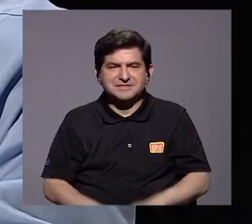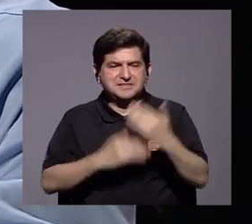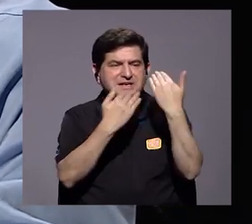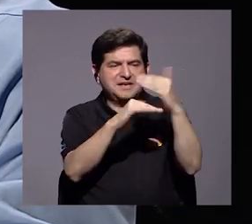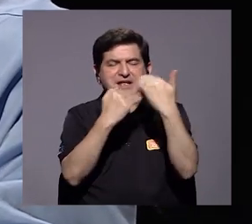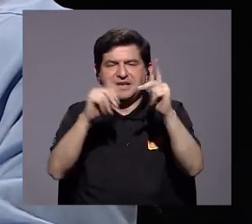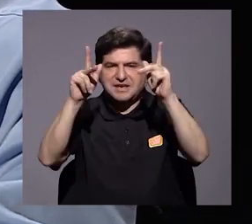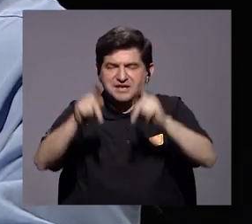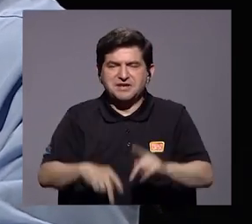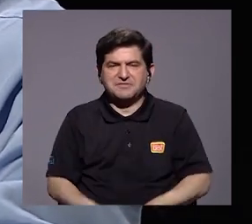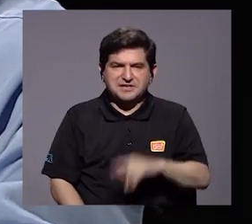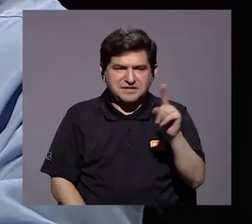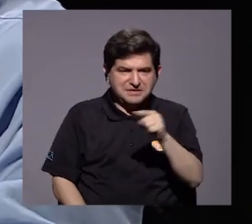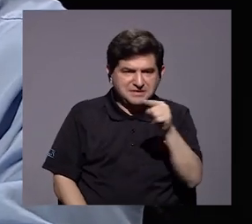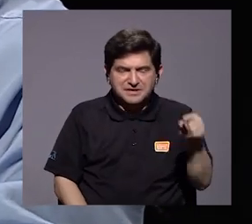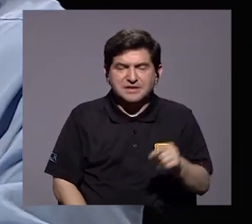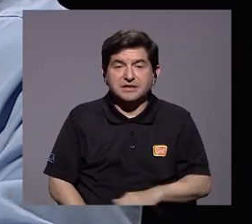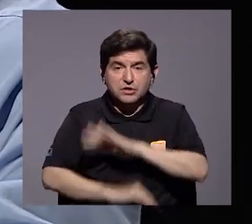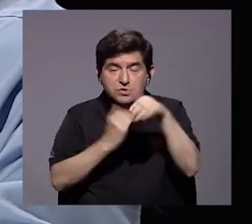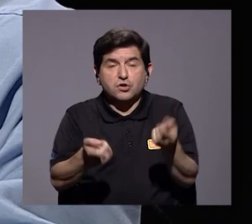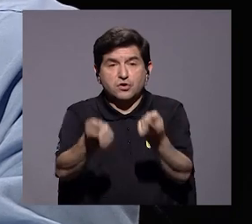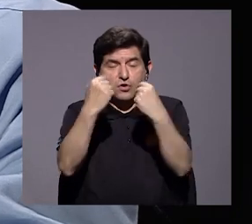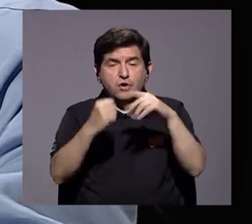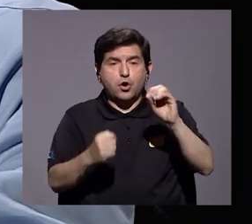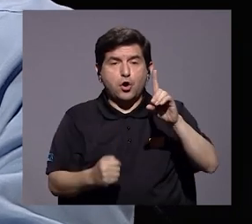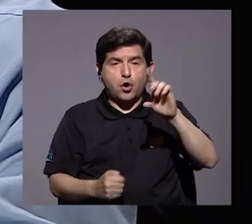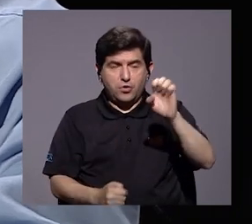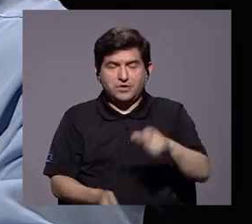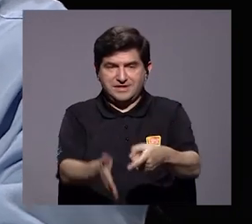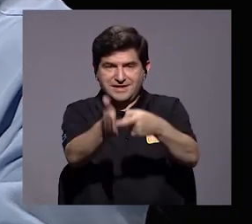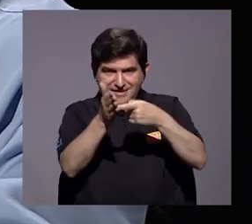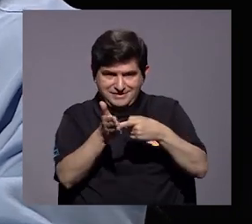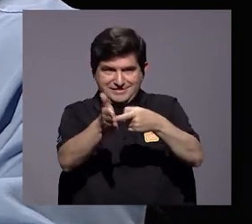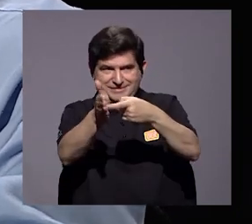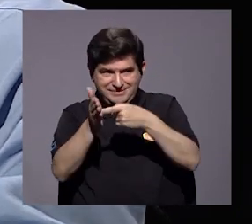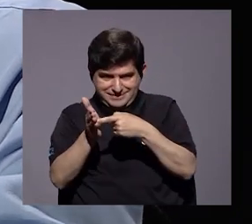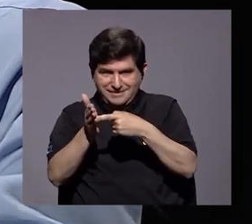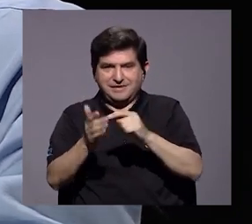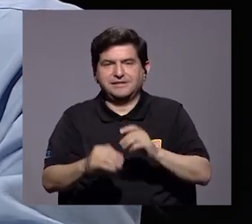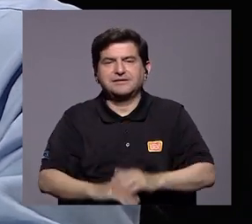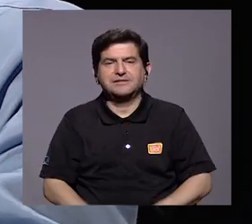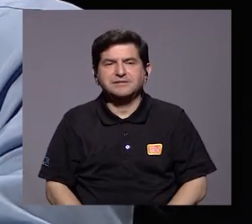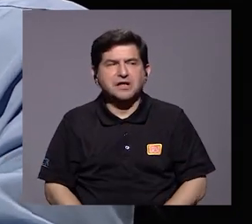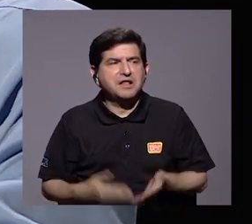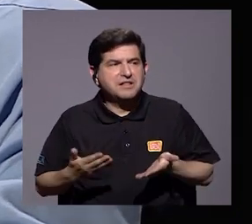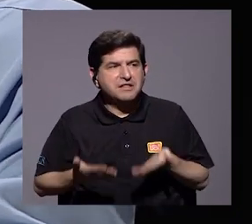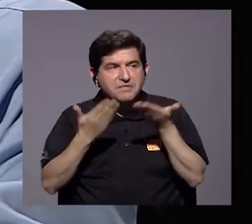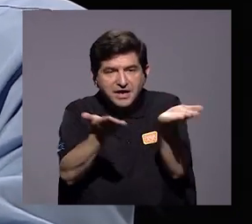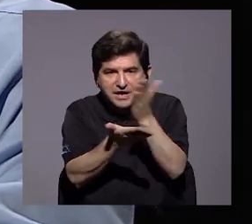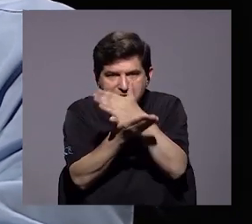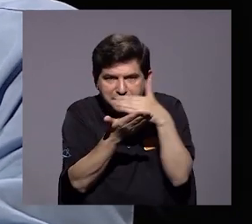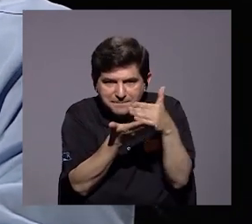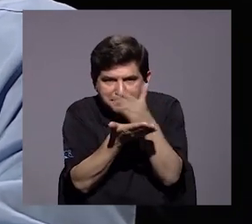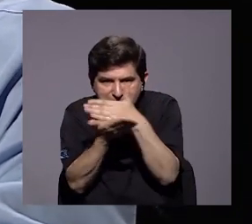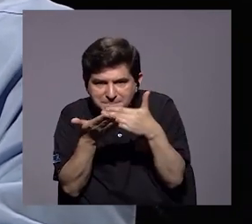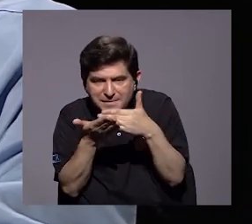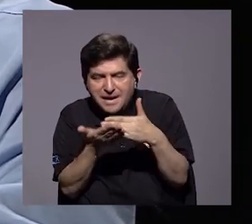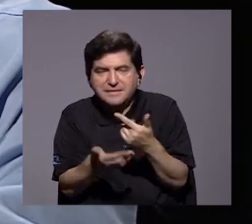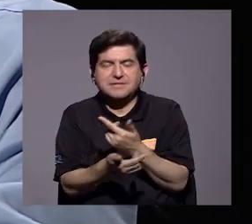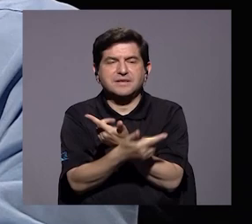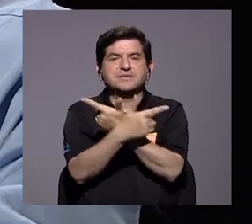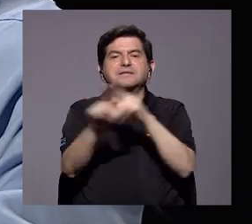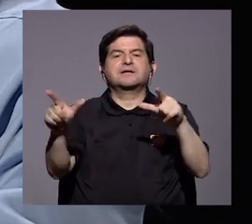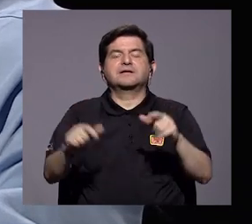de las personas entonces todo aquello que viene de la ocde que nos exige entregar parte citado de nuestra